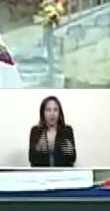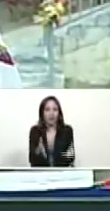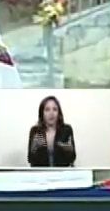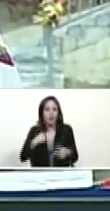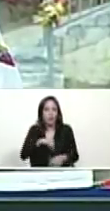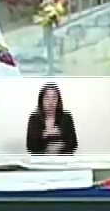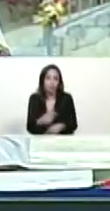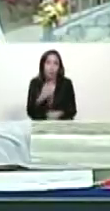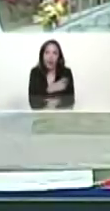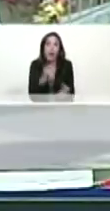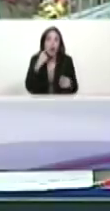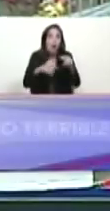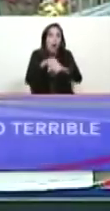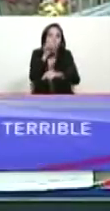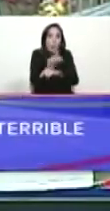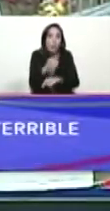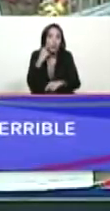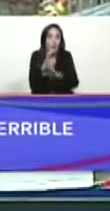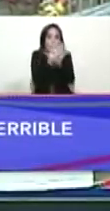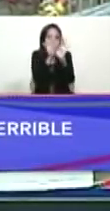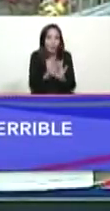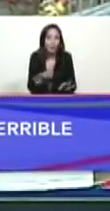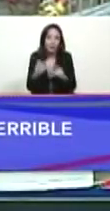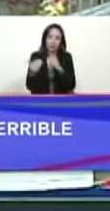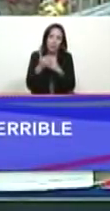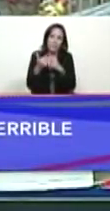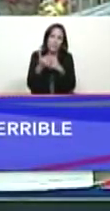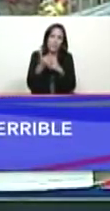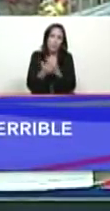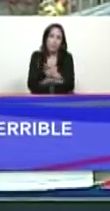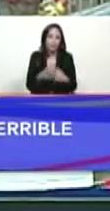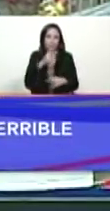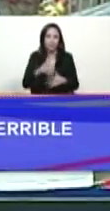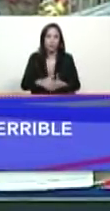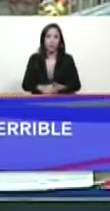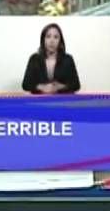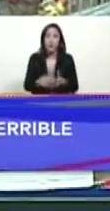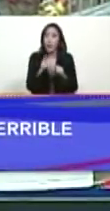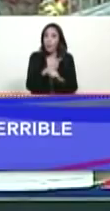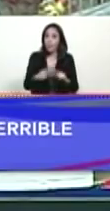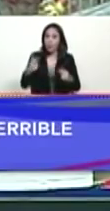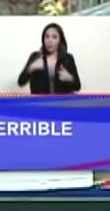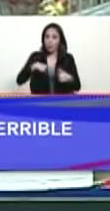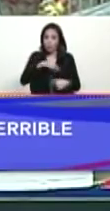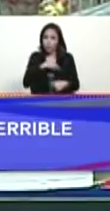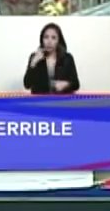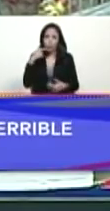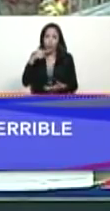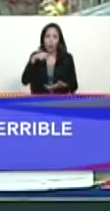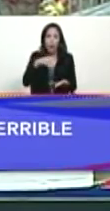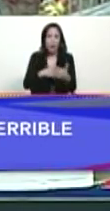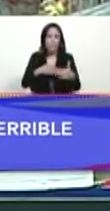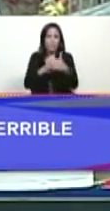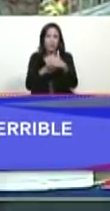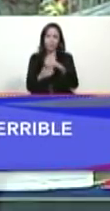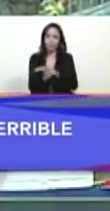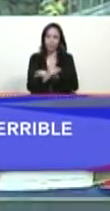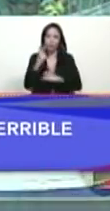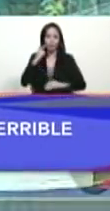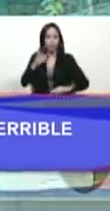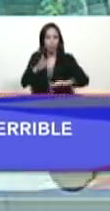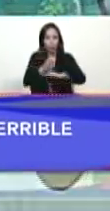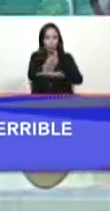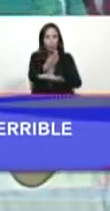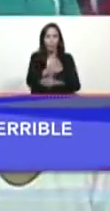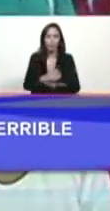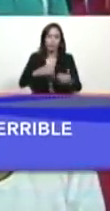el sabotaje, el daño al pueblo. Pero nada de eso nos va a detener. nosotros seguimos avanzando. Y qué